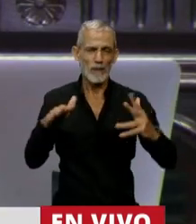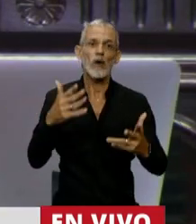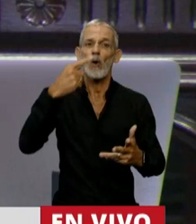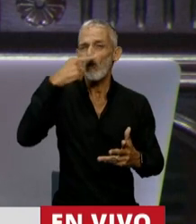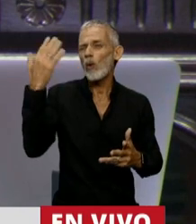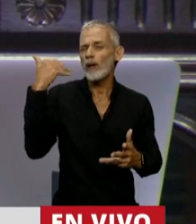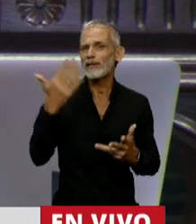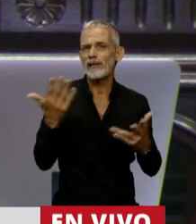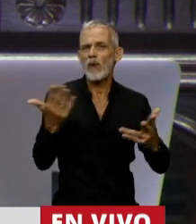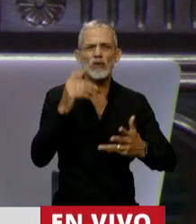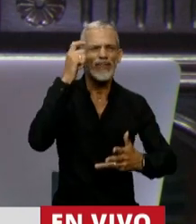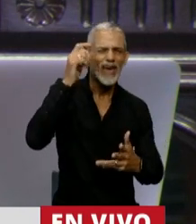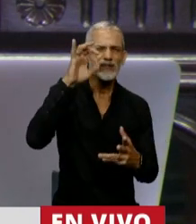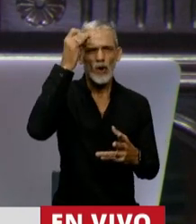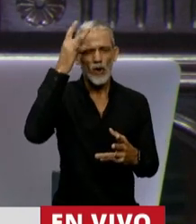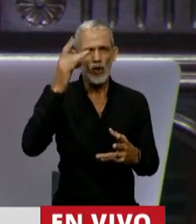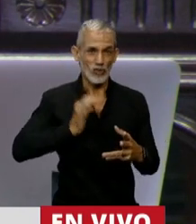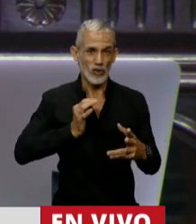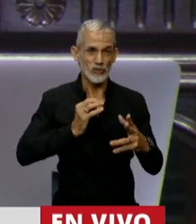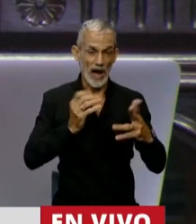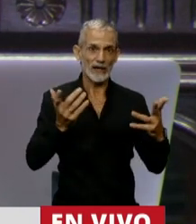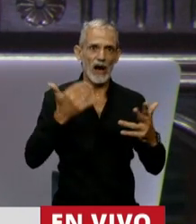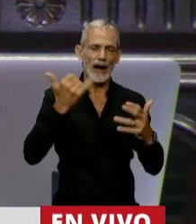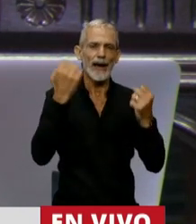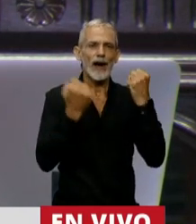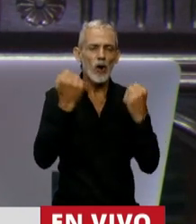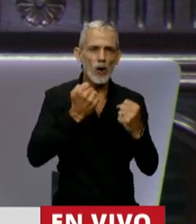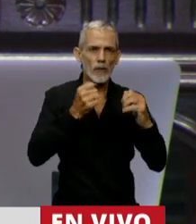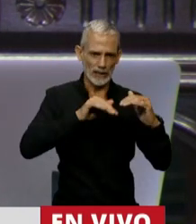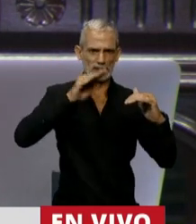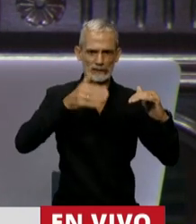últimos 10, 12 años en los cuales ha tenido una gran